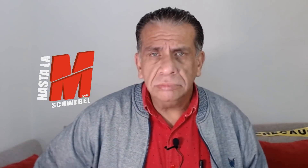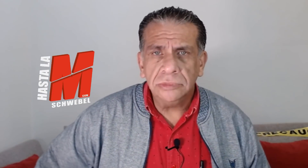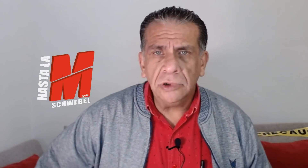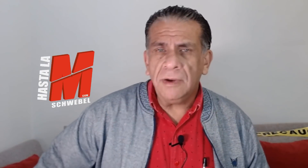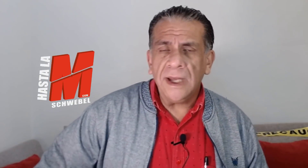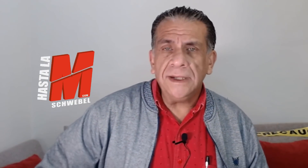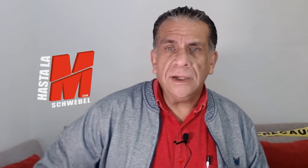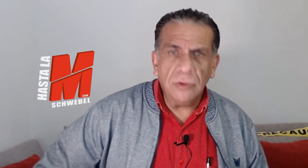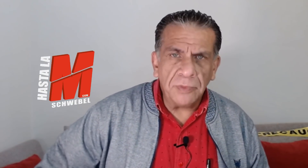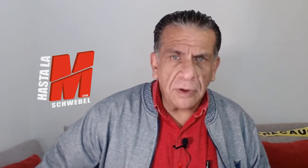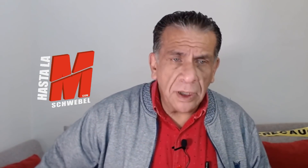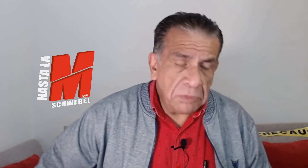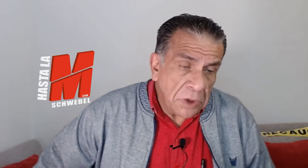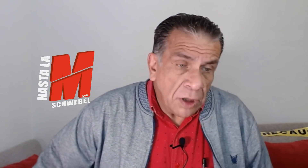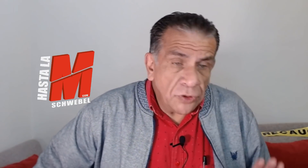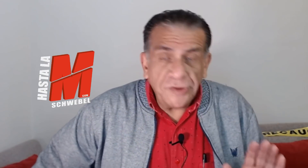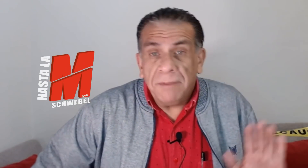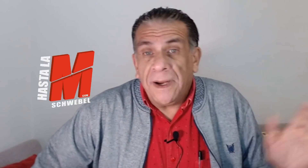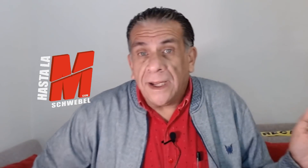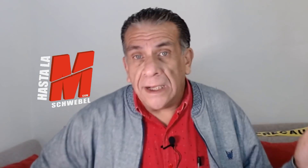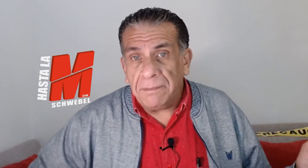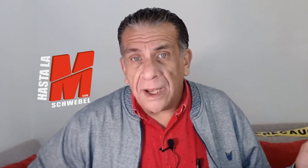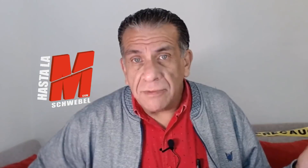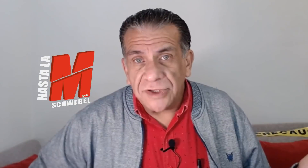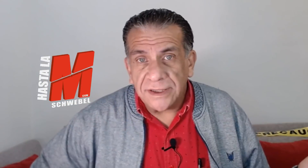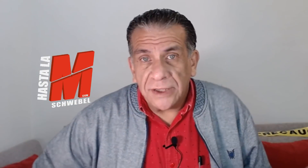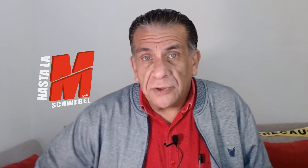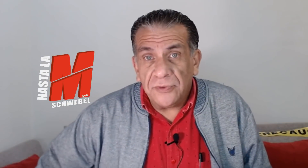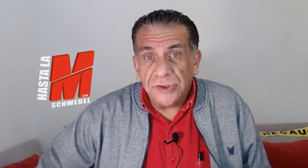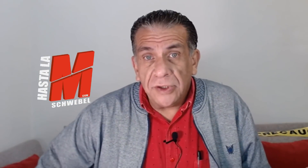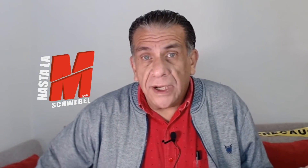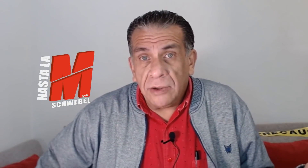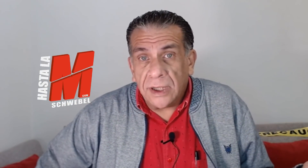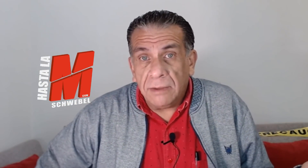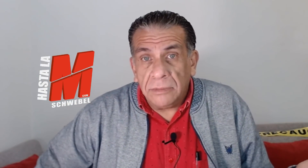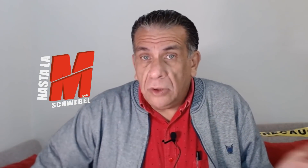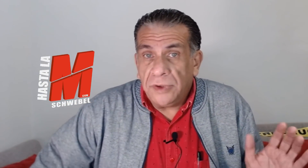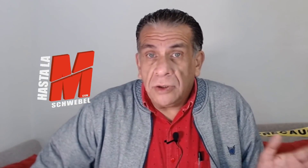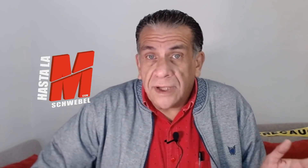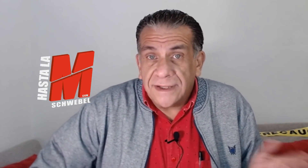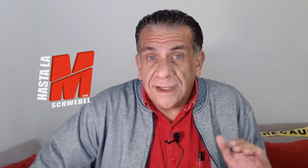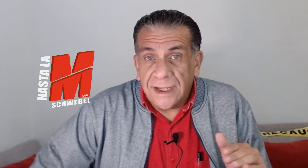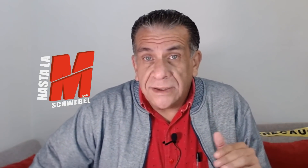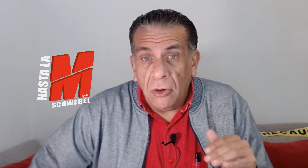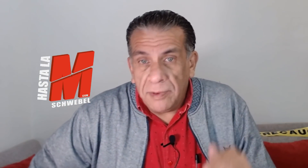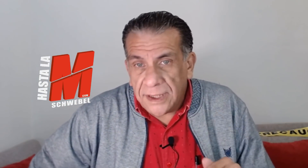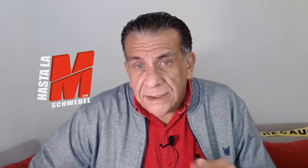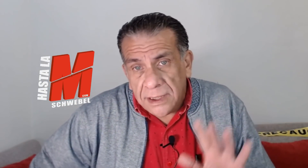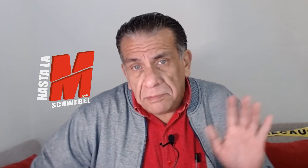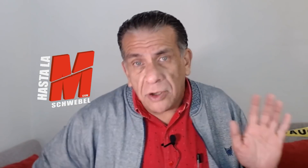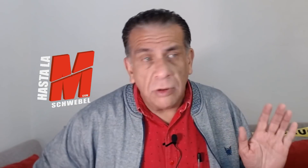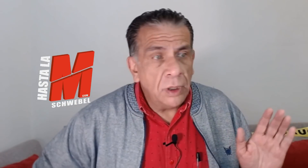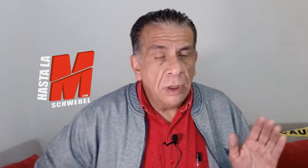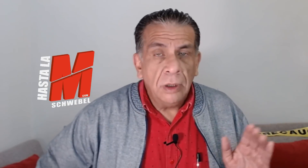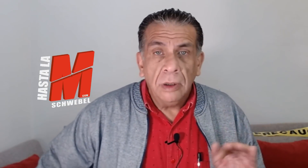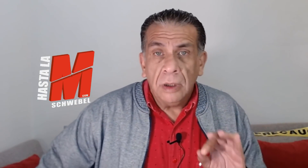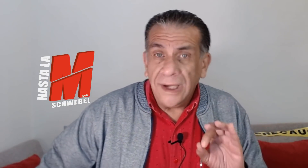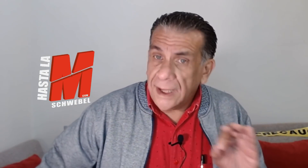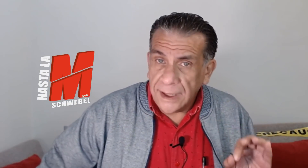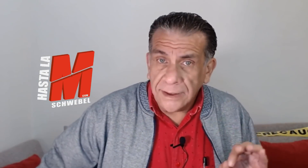no hay ningún problema no sé para qué le pagamos a tanto funcionario que lo único que hacen es obedecer pero